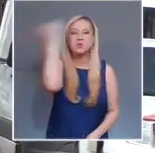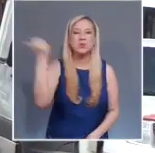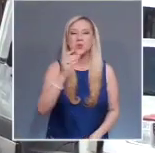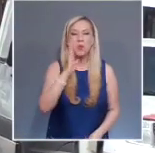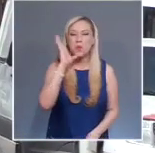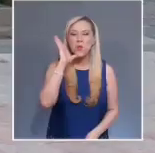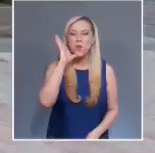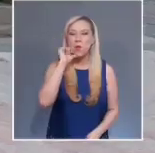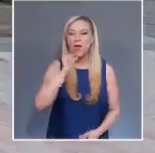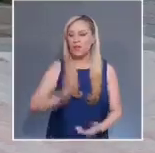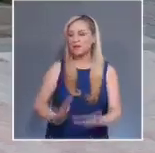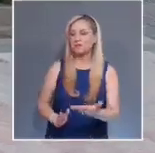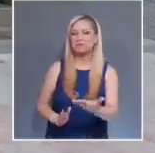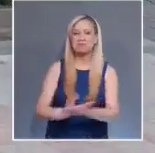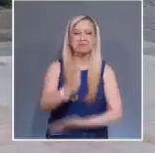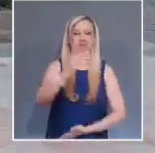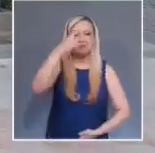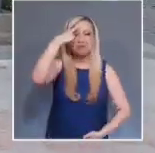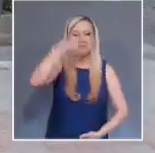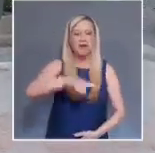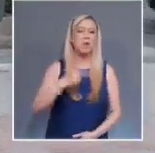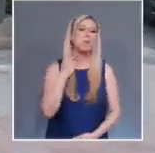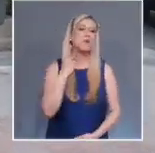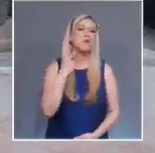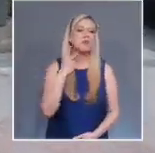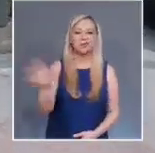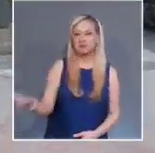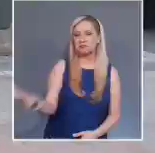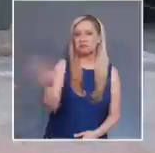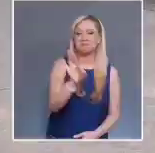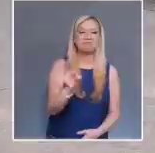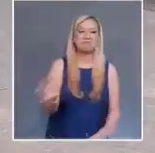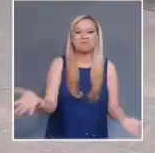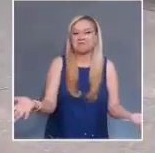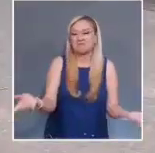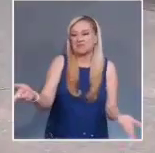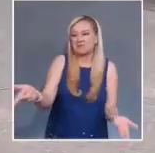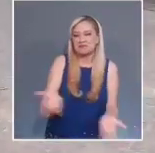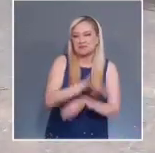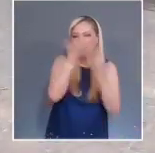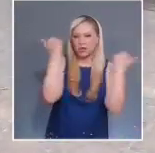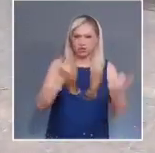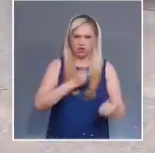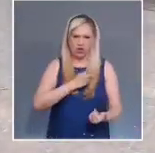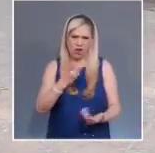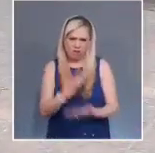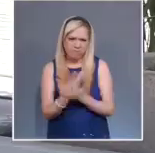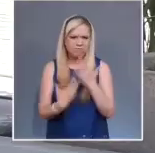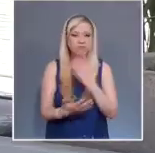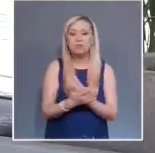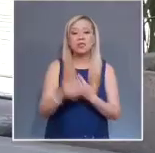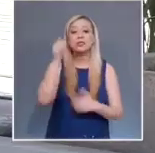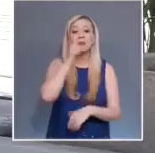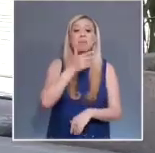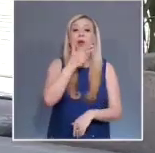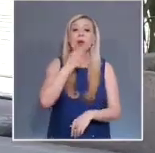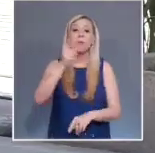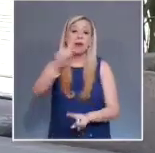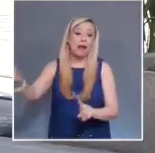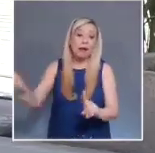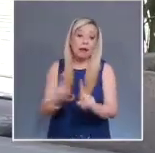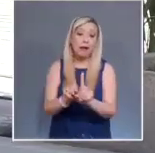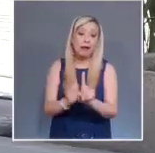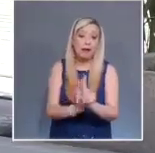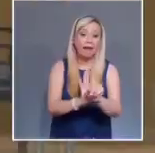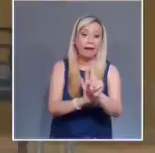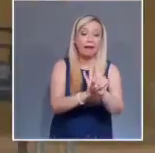obtener candidaturas a cargos de elección popular por sí mismas y que dependen de una figura masculina para acceder a ellos.